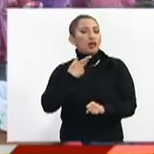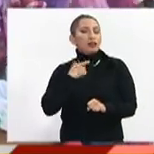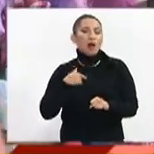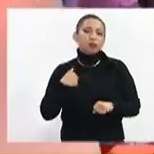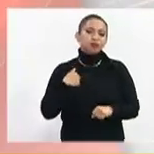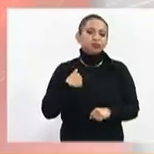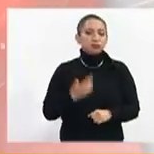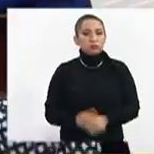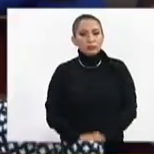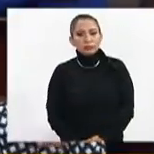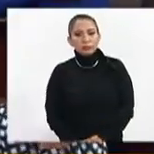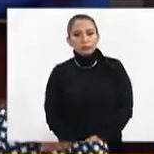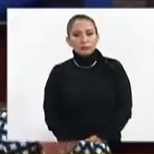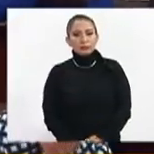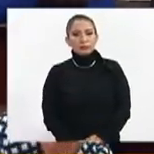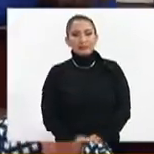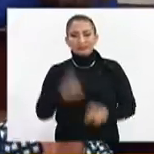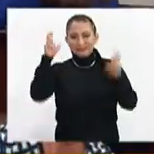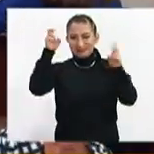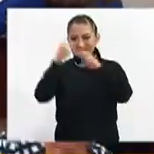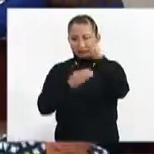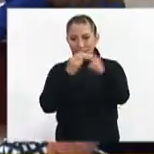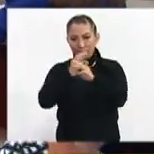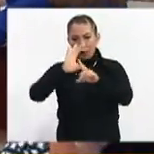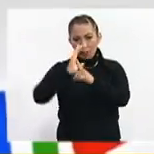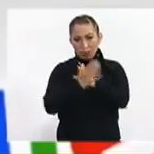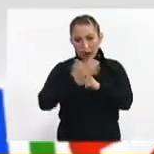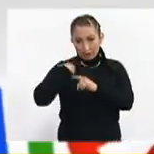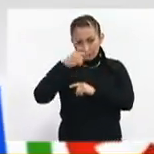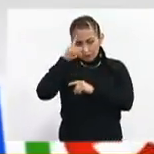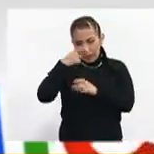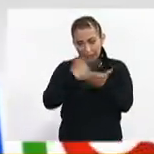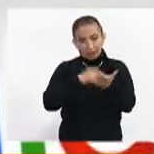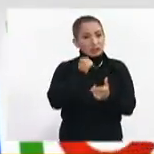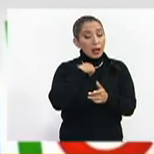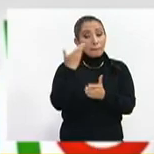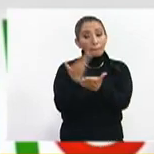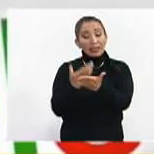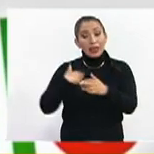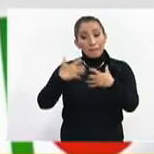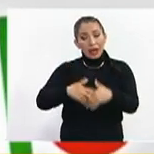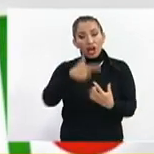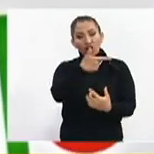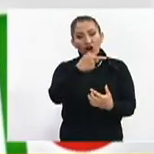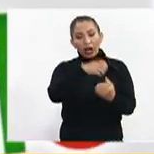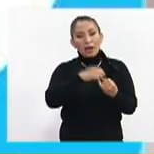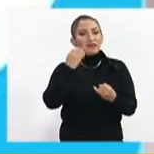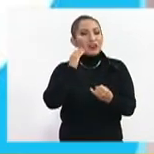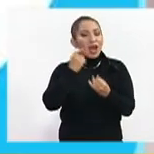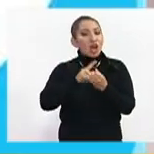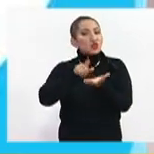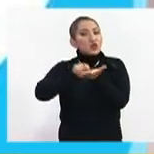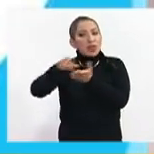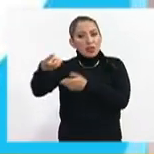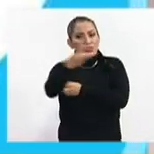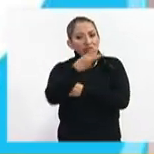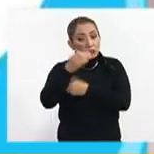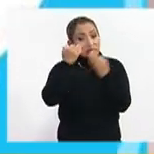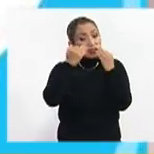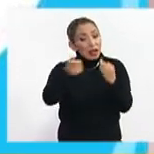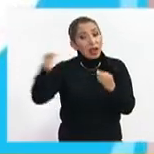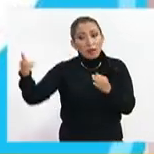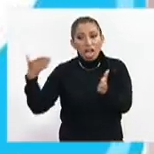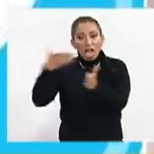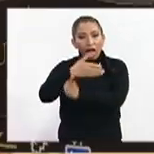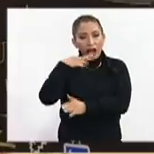políticos. En el mundo, el Comité de Inteligencia del Senado solicitó a las empresas Google, Facebook y Twitter testificar sobre